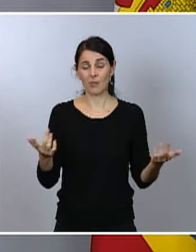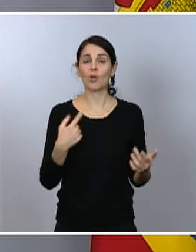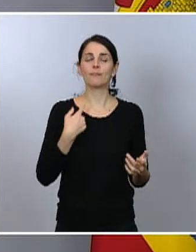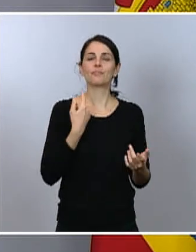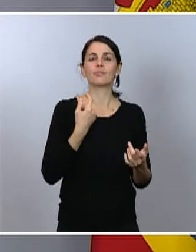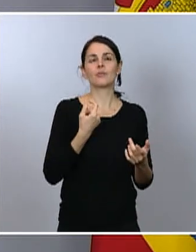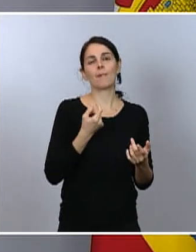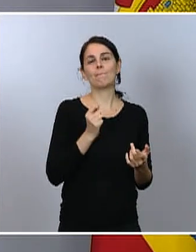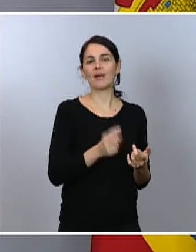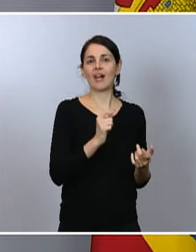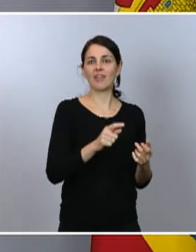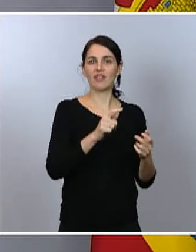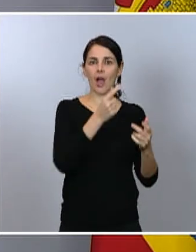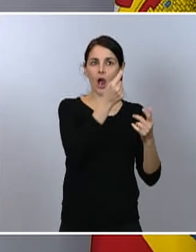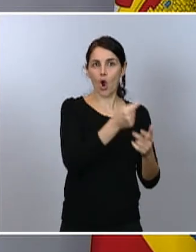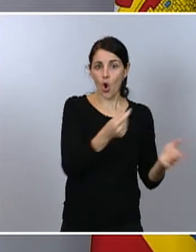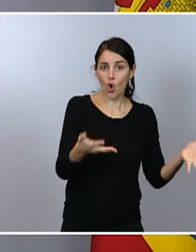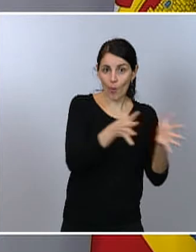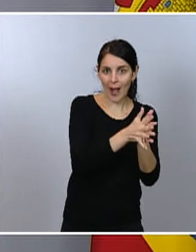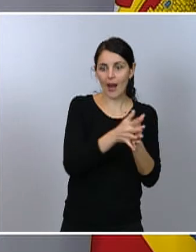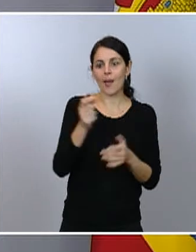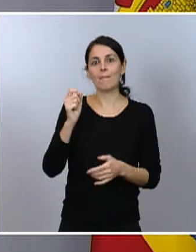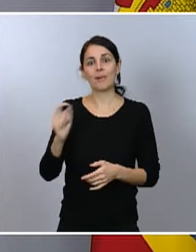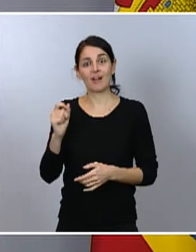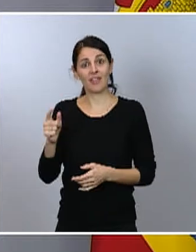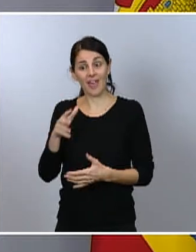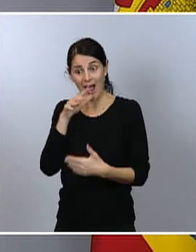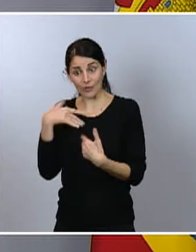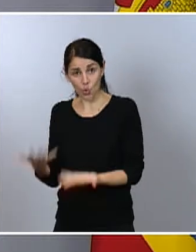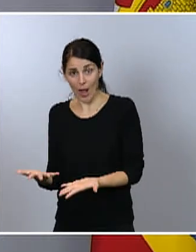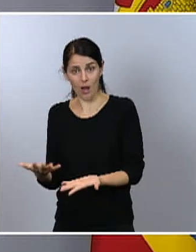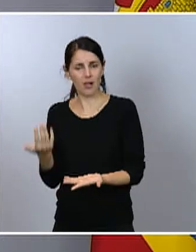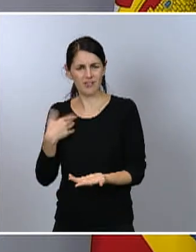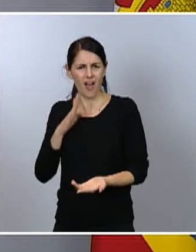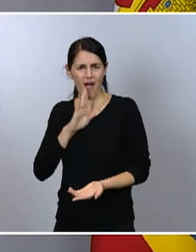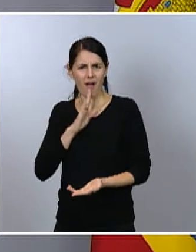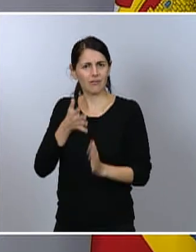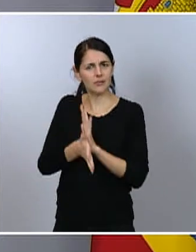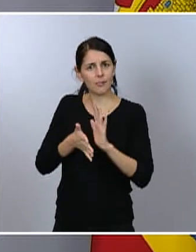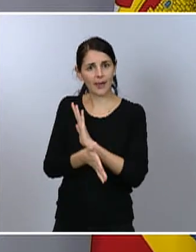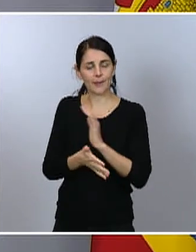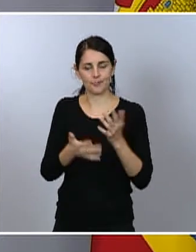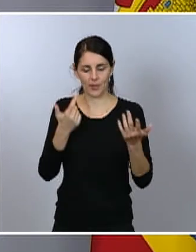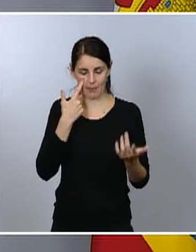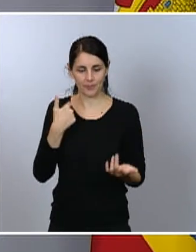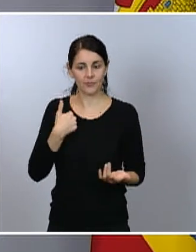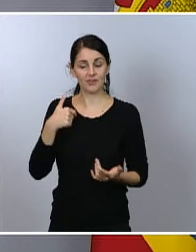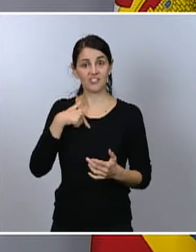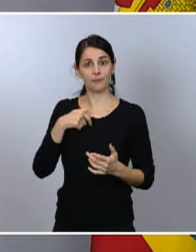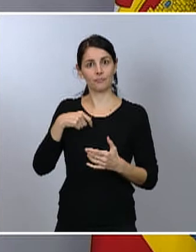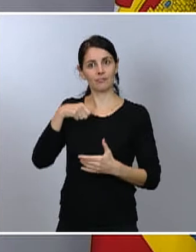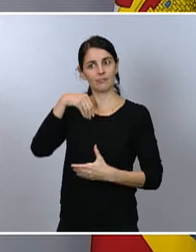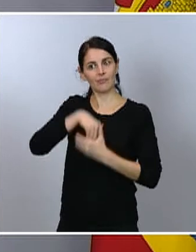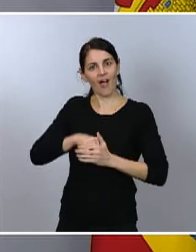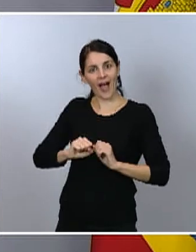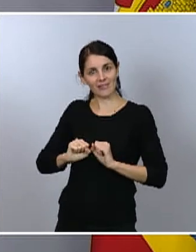es exactamente lo que ha comentado. Si no hubiera pérdida de anticuerpos, pérdida en el sentido de que el test rápido detectaba